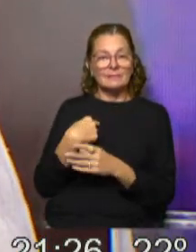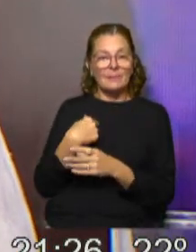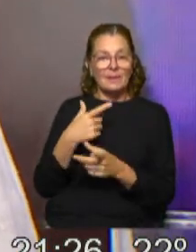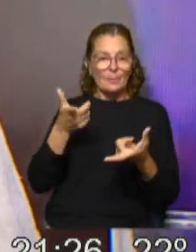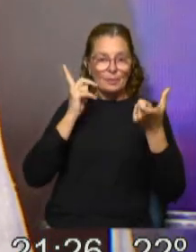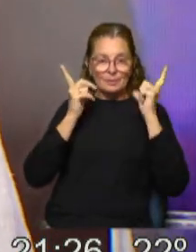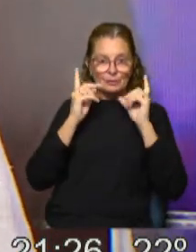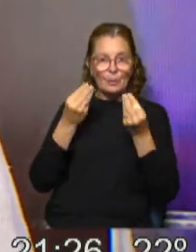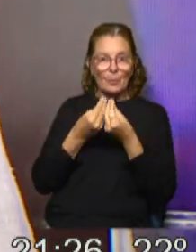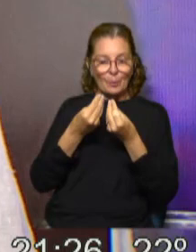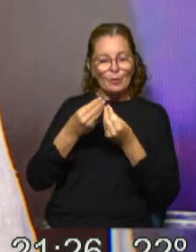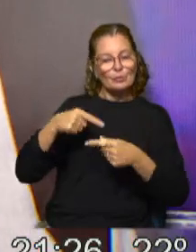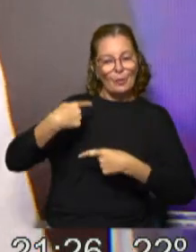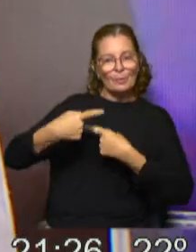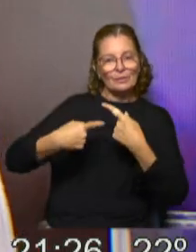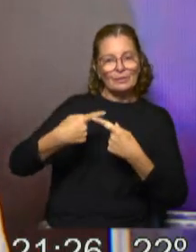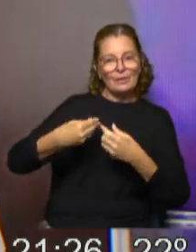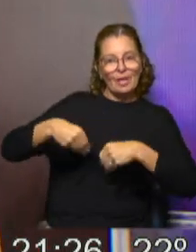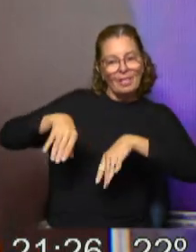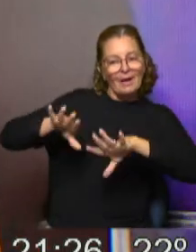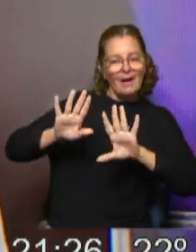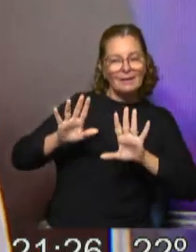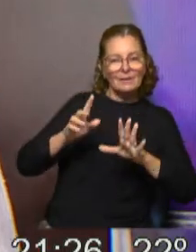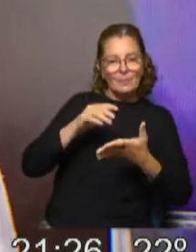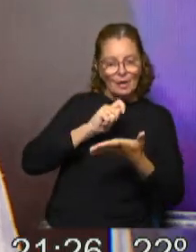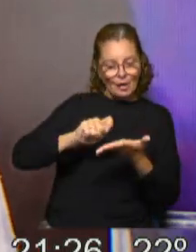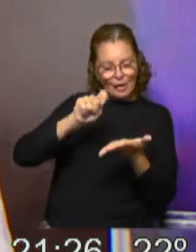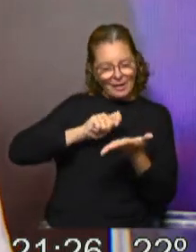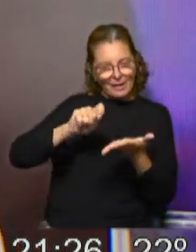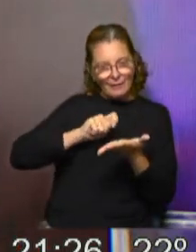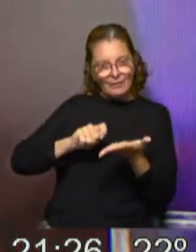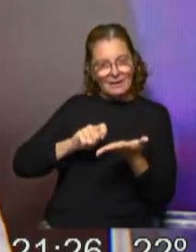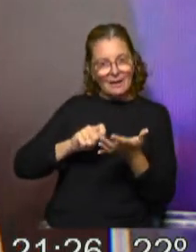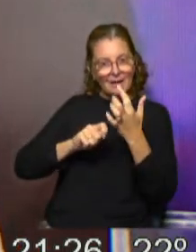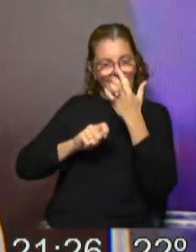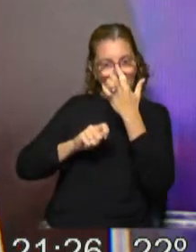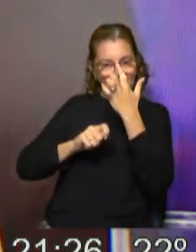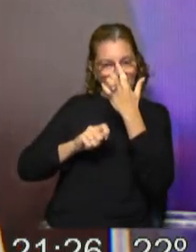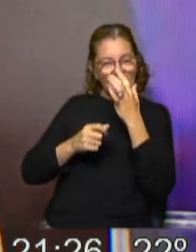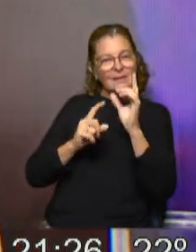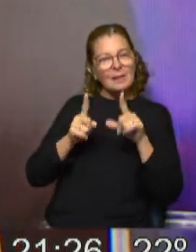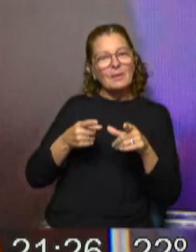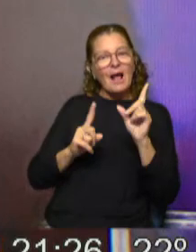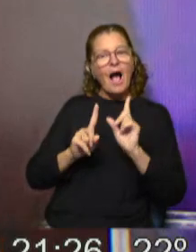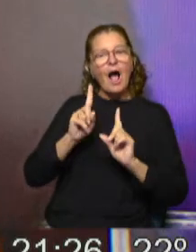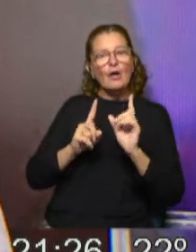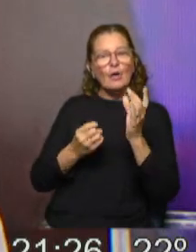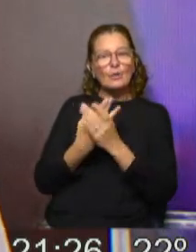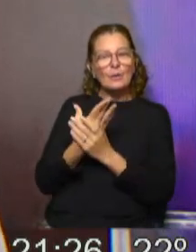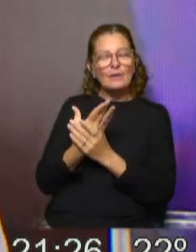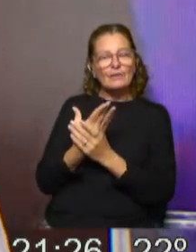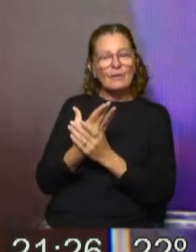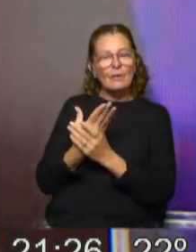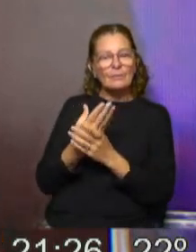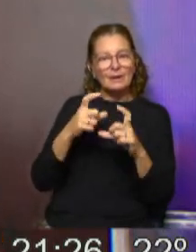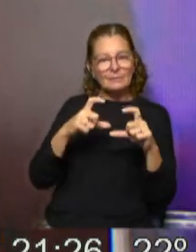divirtió mucho ese proceso también, de dejar ir cosas de la novela original y también crear cosas nuevas para la novela